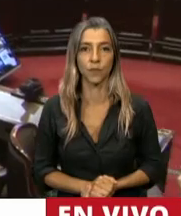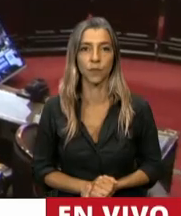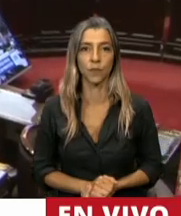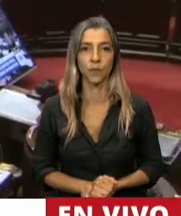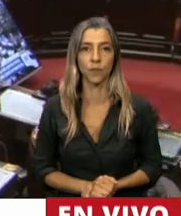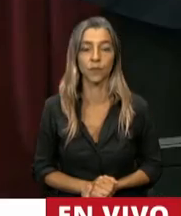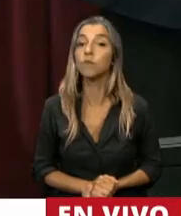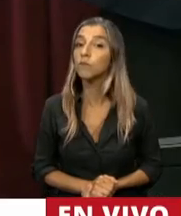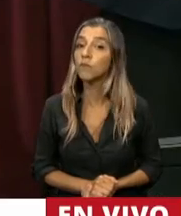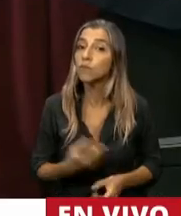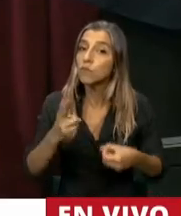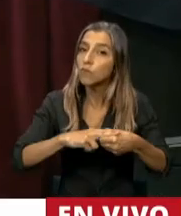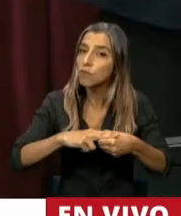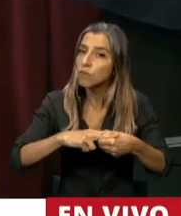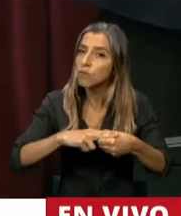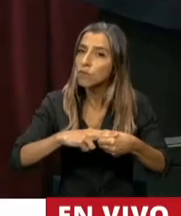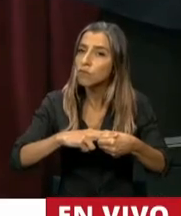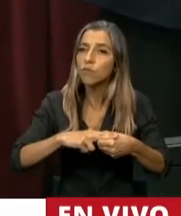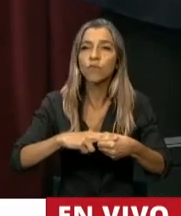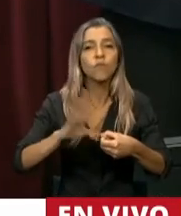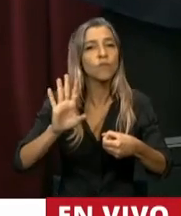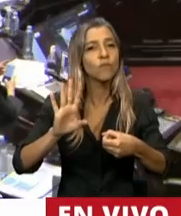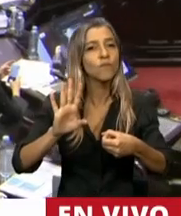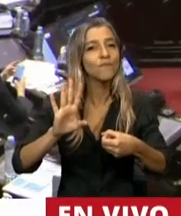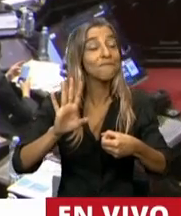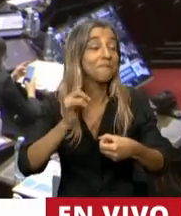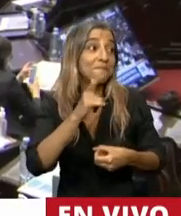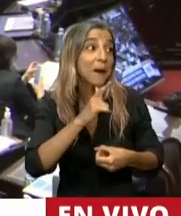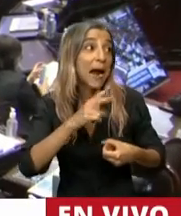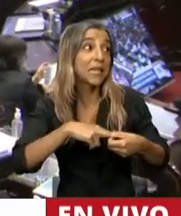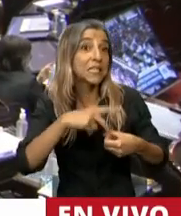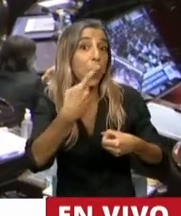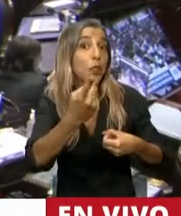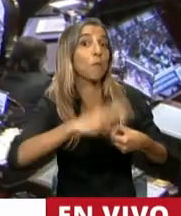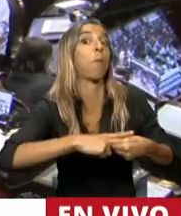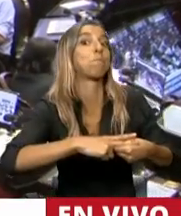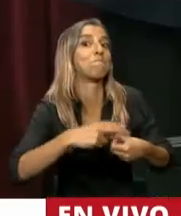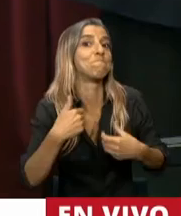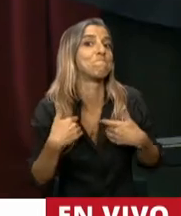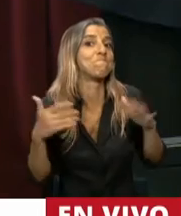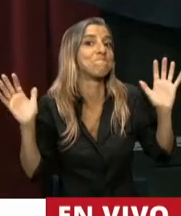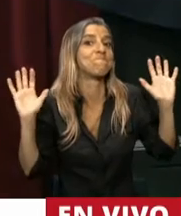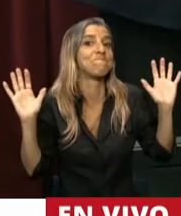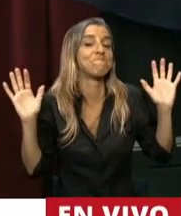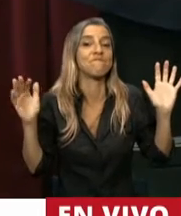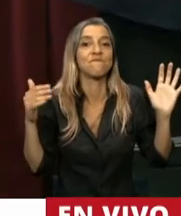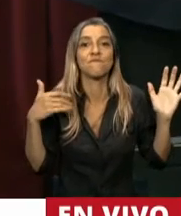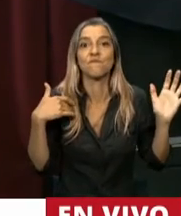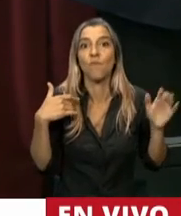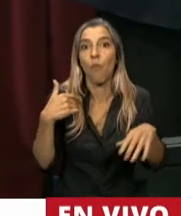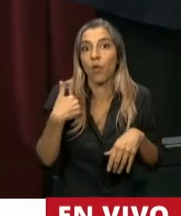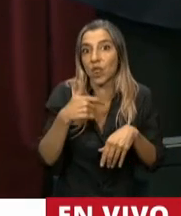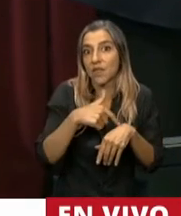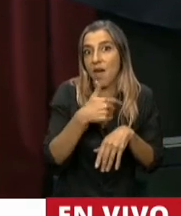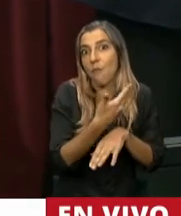lo han silenciado de contado parece no creo que tenga nada que ver con lo que me excedido